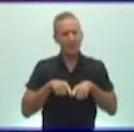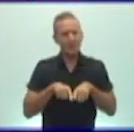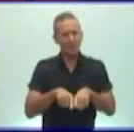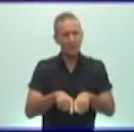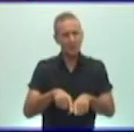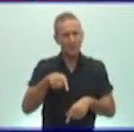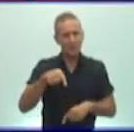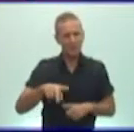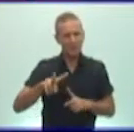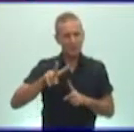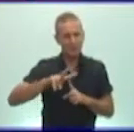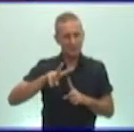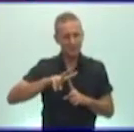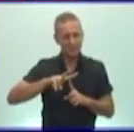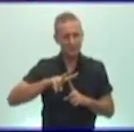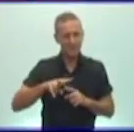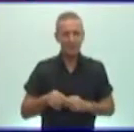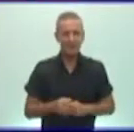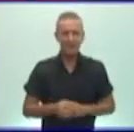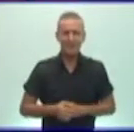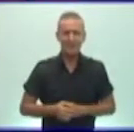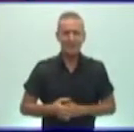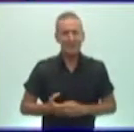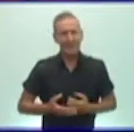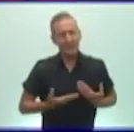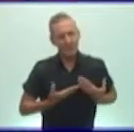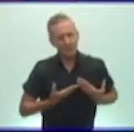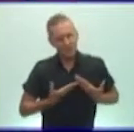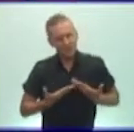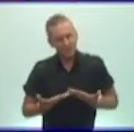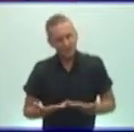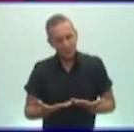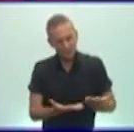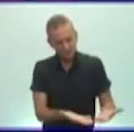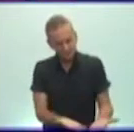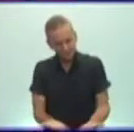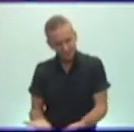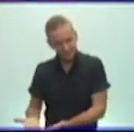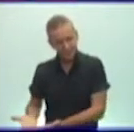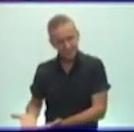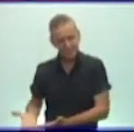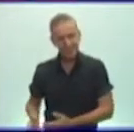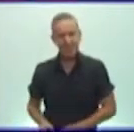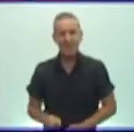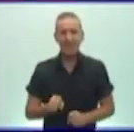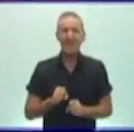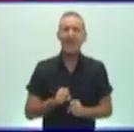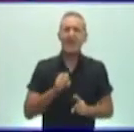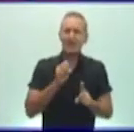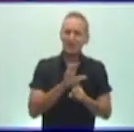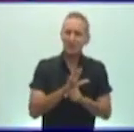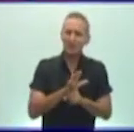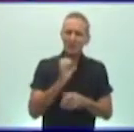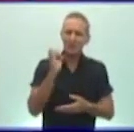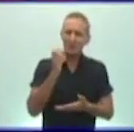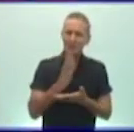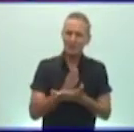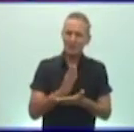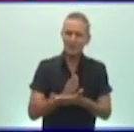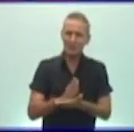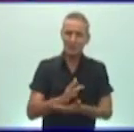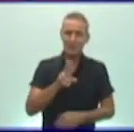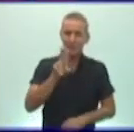emisión televisiva. Nos complace darles la bienvenida al reinicio del curso escolar